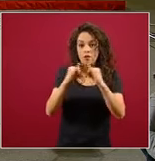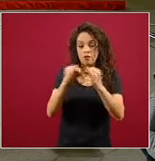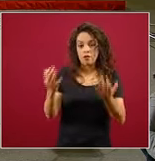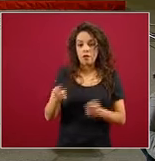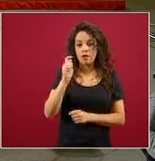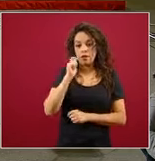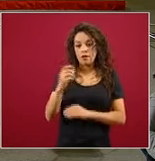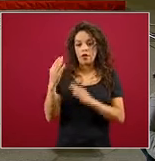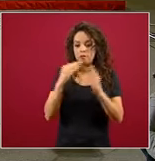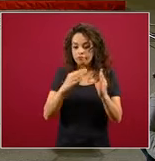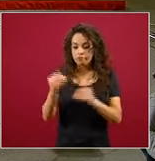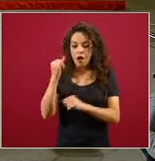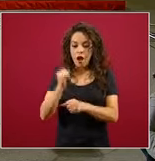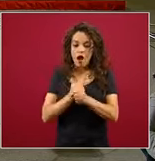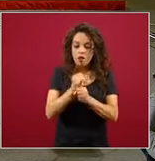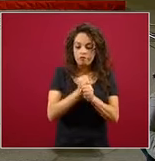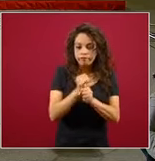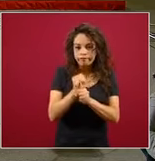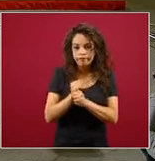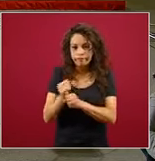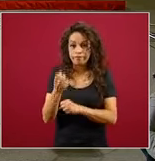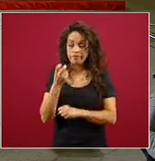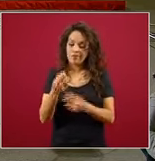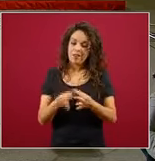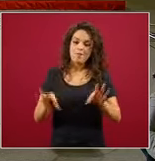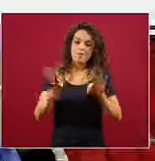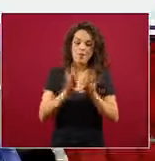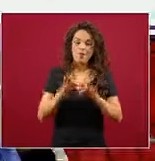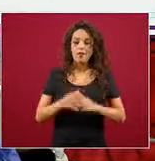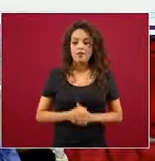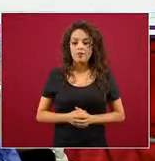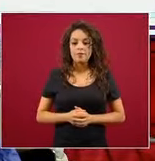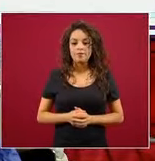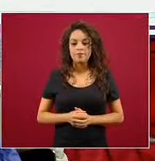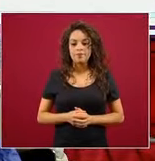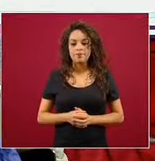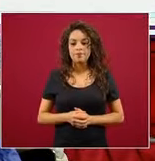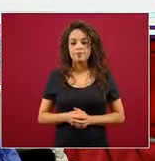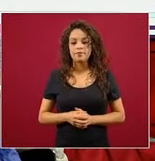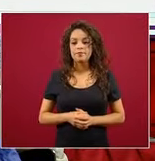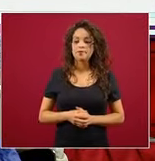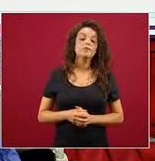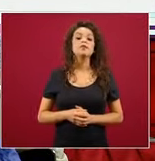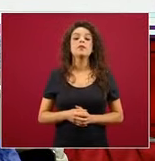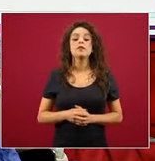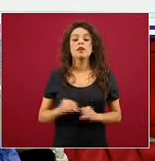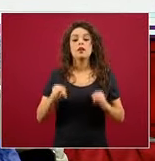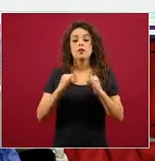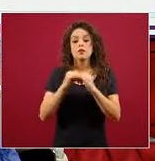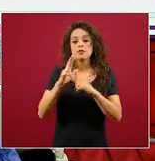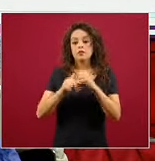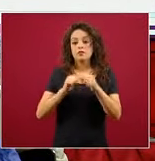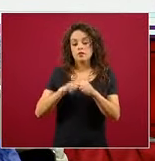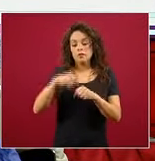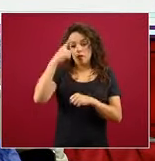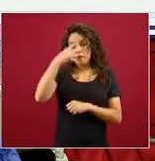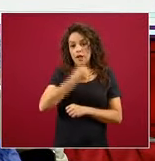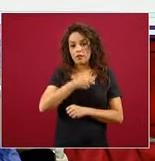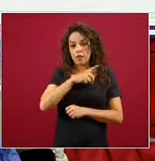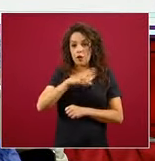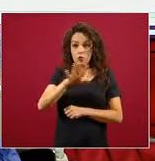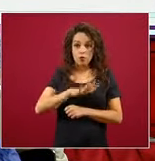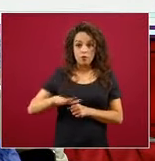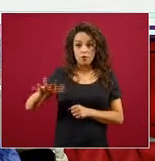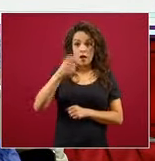e investigación. El Instituto de Geriatría, y el otro gran ejemplo también es el Instituto Nacional de Salud Pública, también tiene un